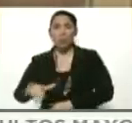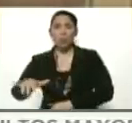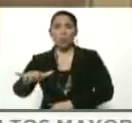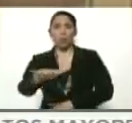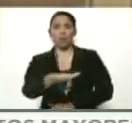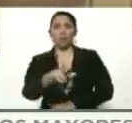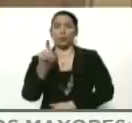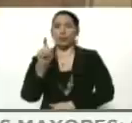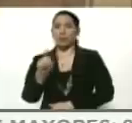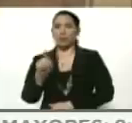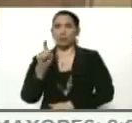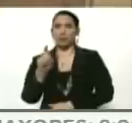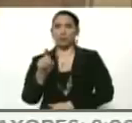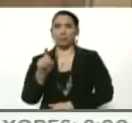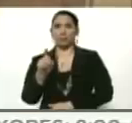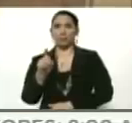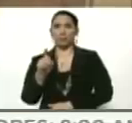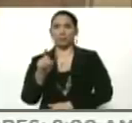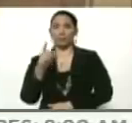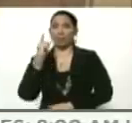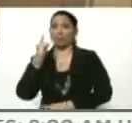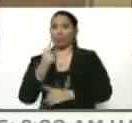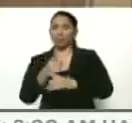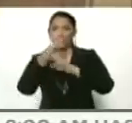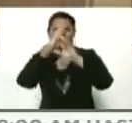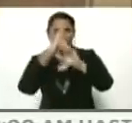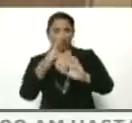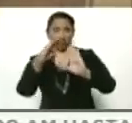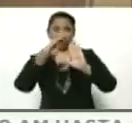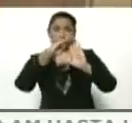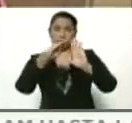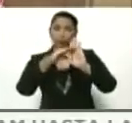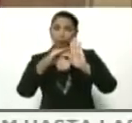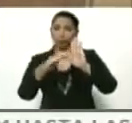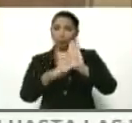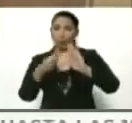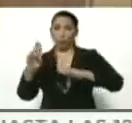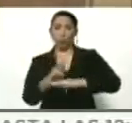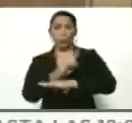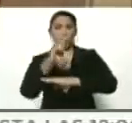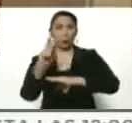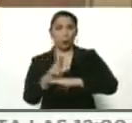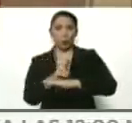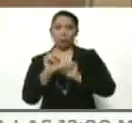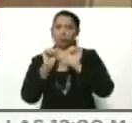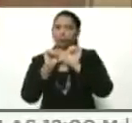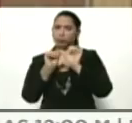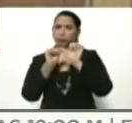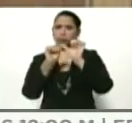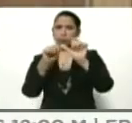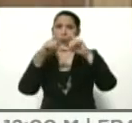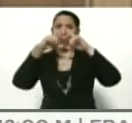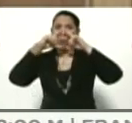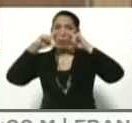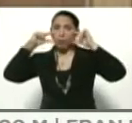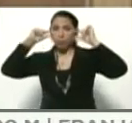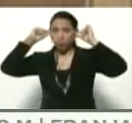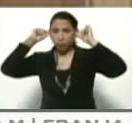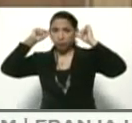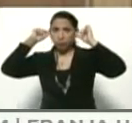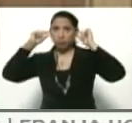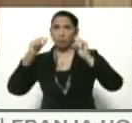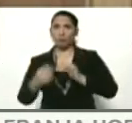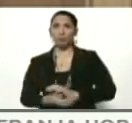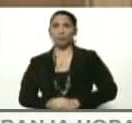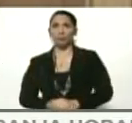la necesidad de que se respeten las medidas, el uso permanente de la mascarilla, del